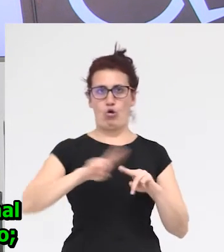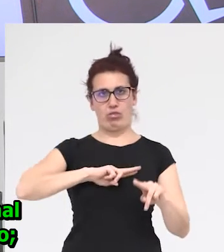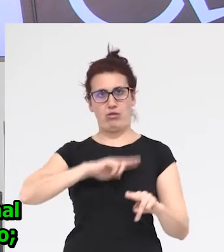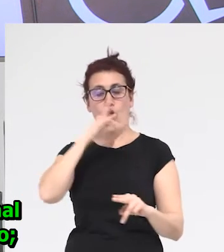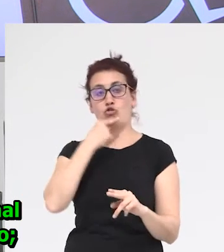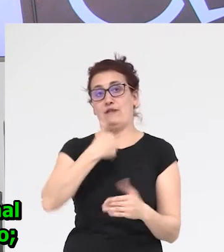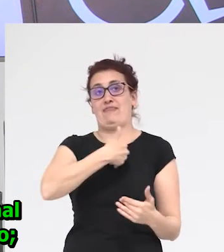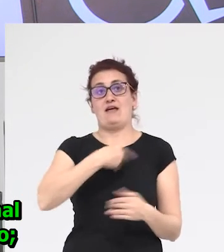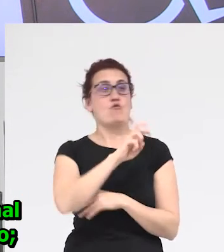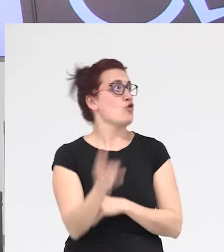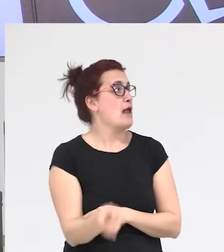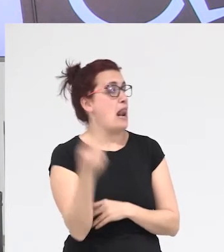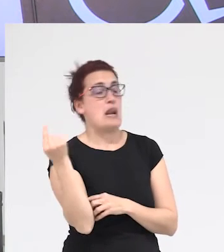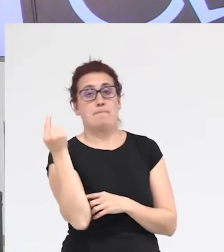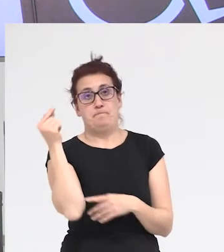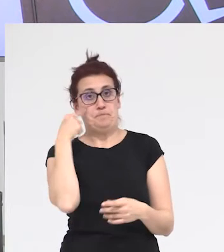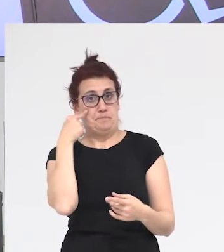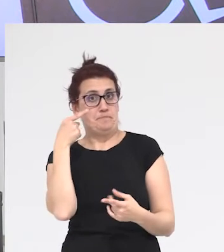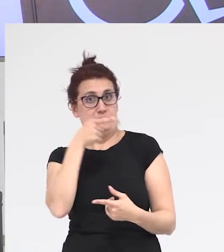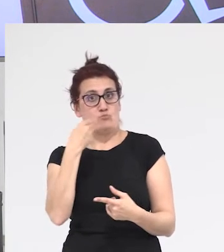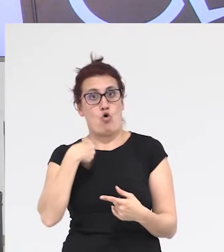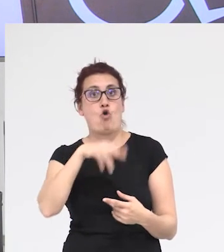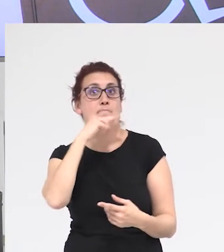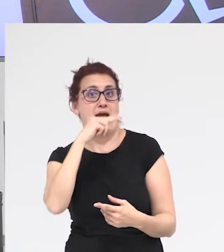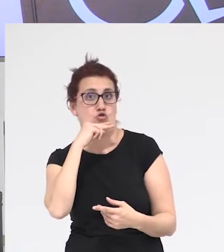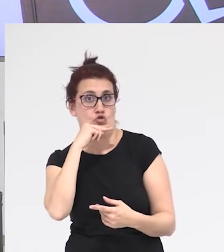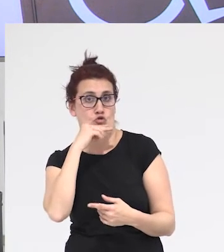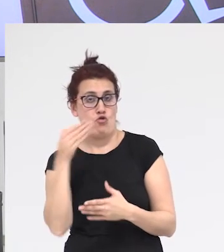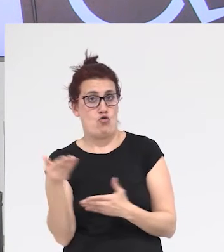nos encontramos también con esto, con el baño,